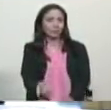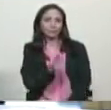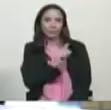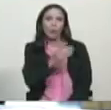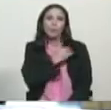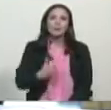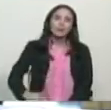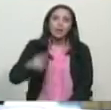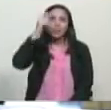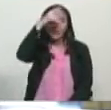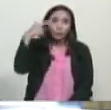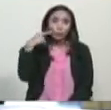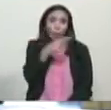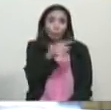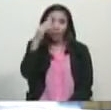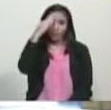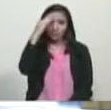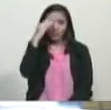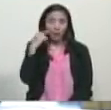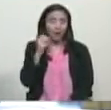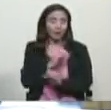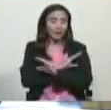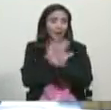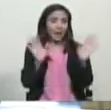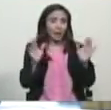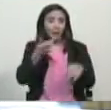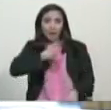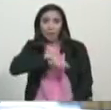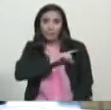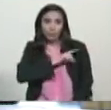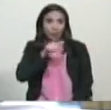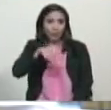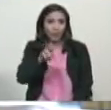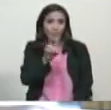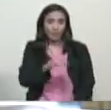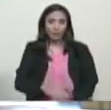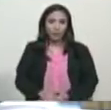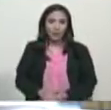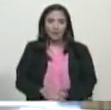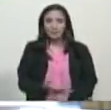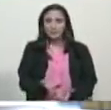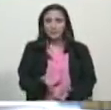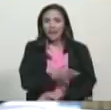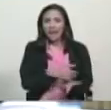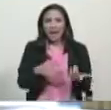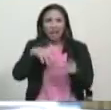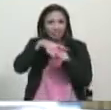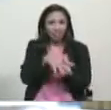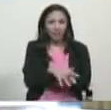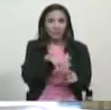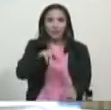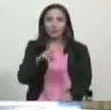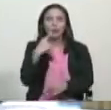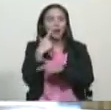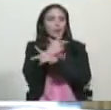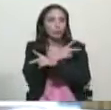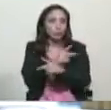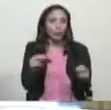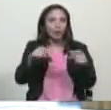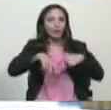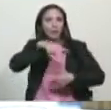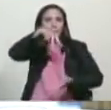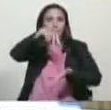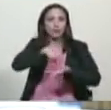usted, se lo digo en claro y correcto español, Venezuela no se rinde ante usted, Venezuela no se rinde ante